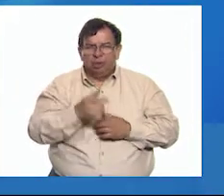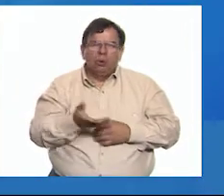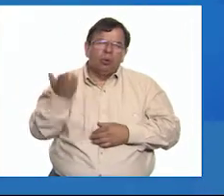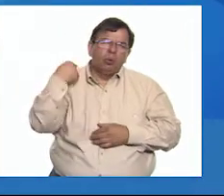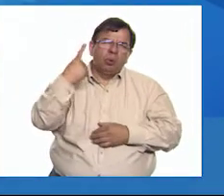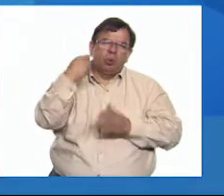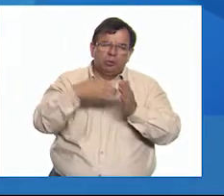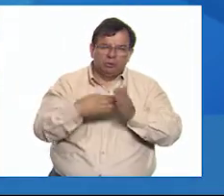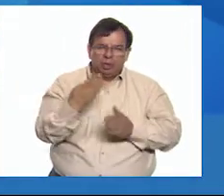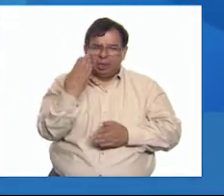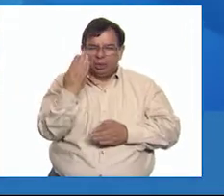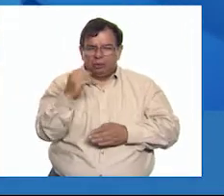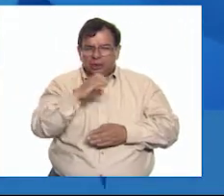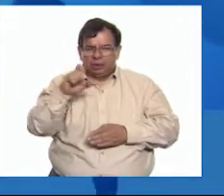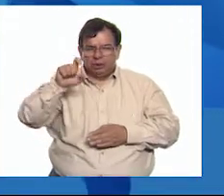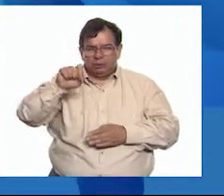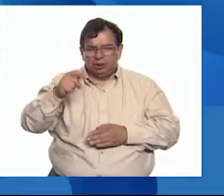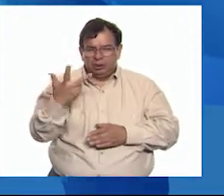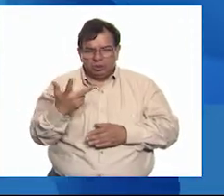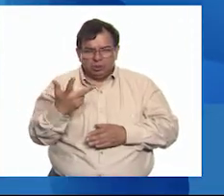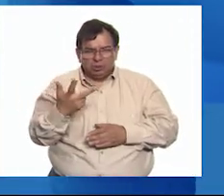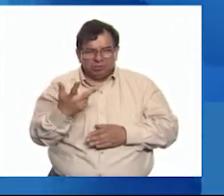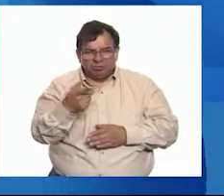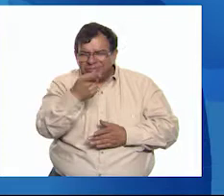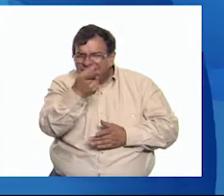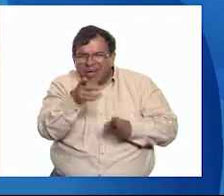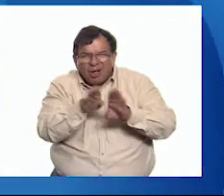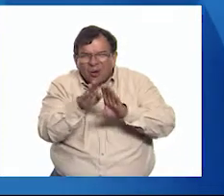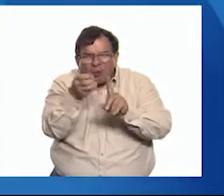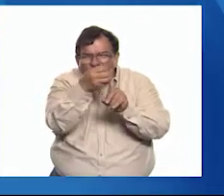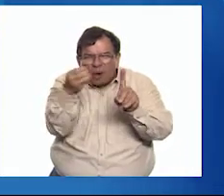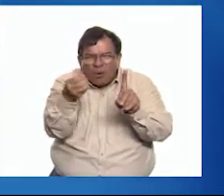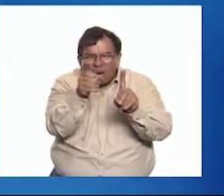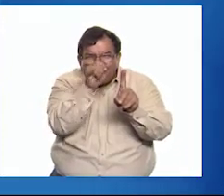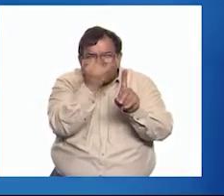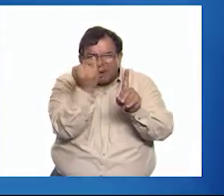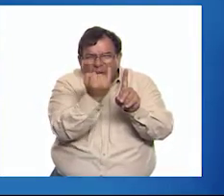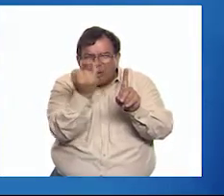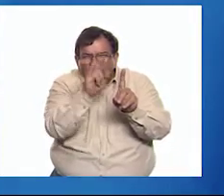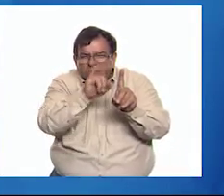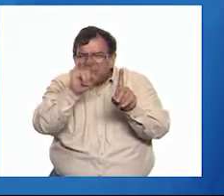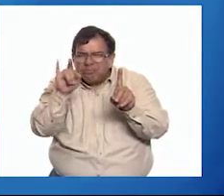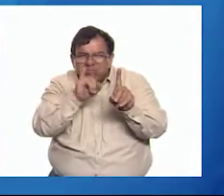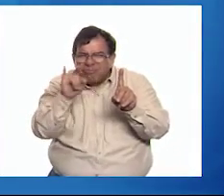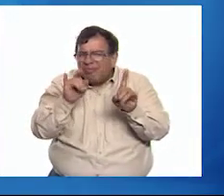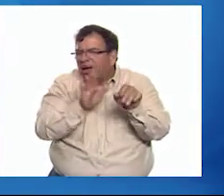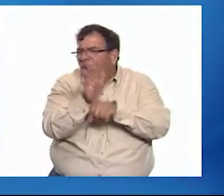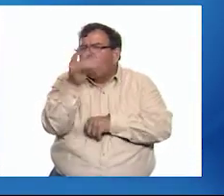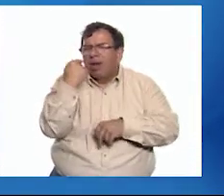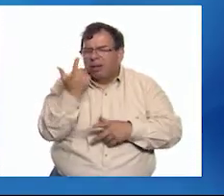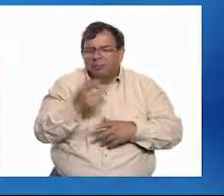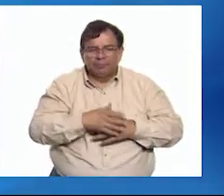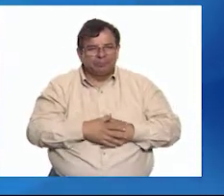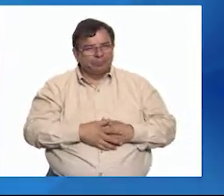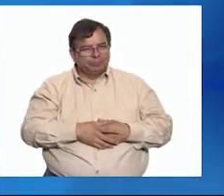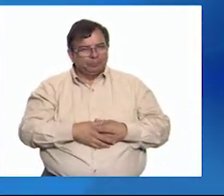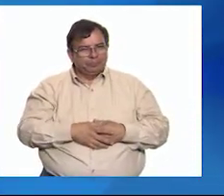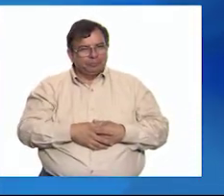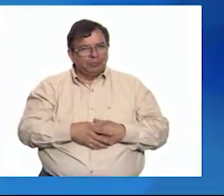realizada en 1928. ¿Cuál sería esta secuencia o patrón que pueden observar en casa? Aquí yo puedo ver que